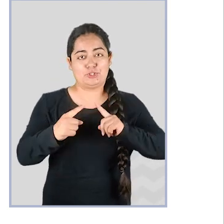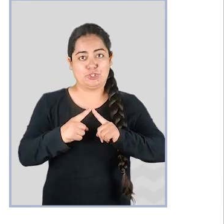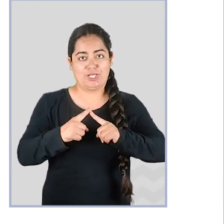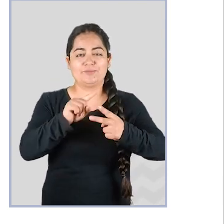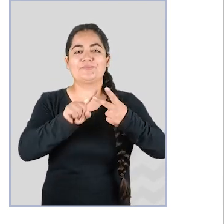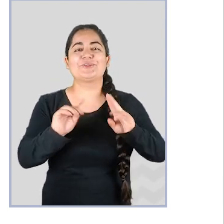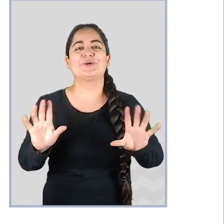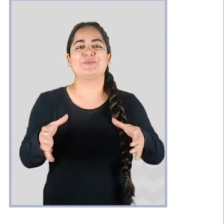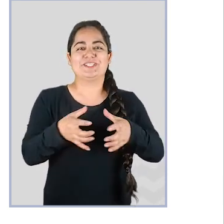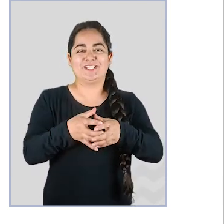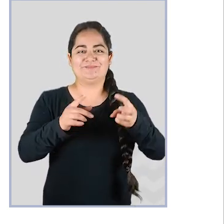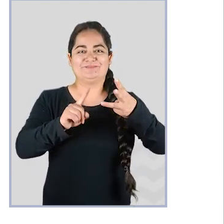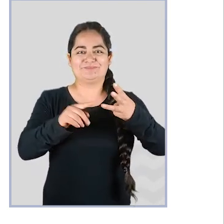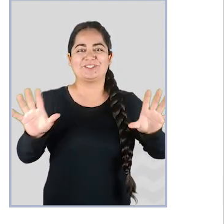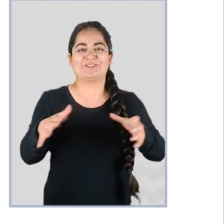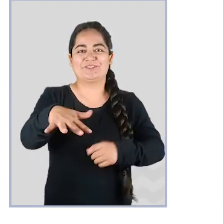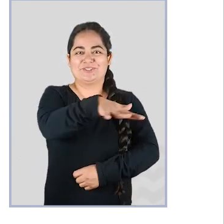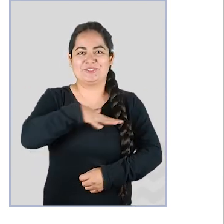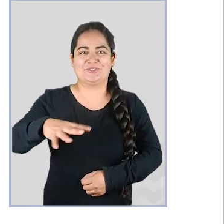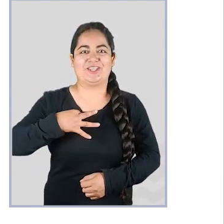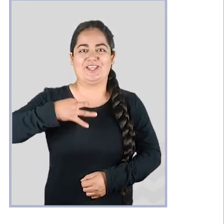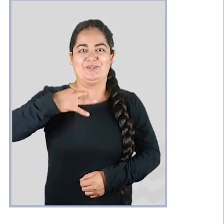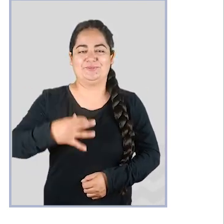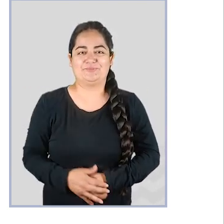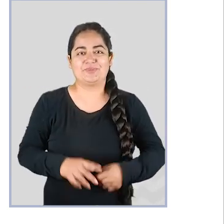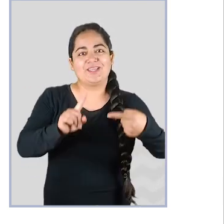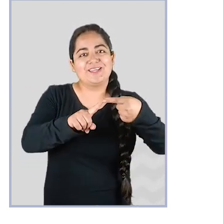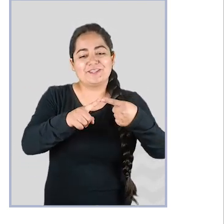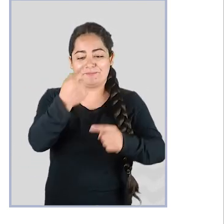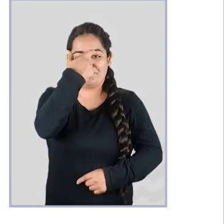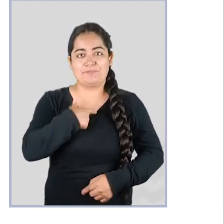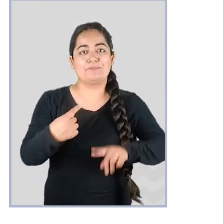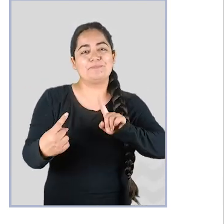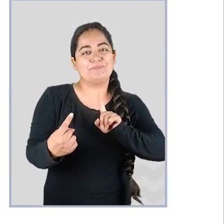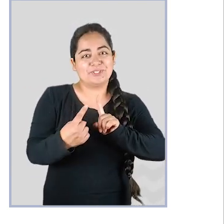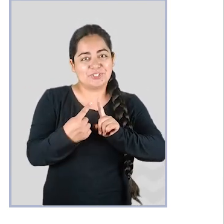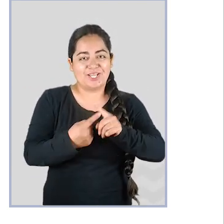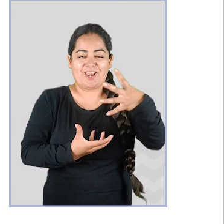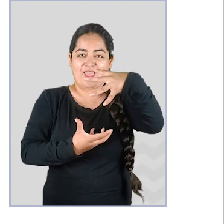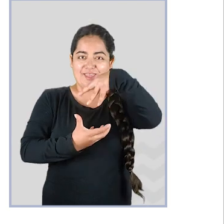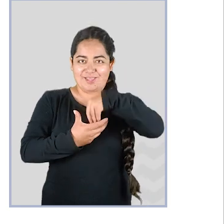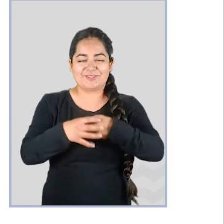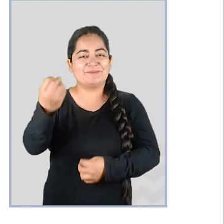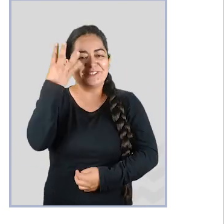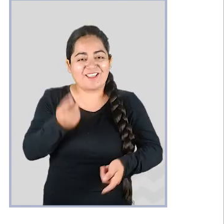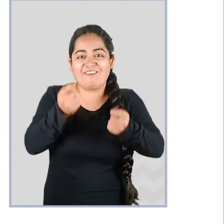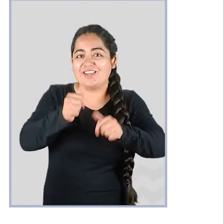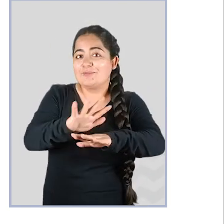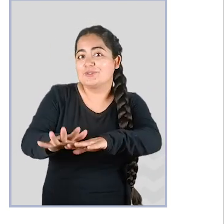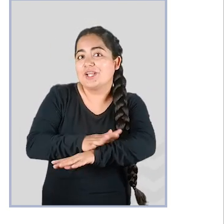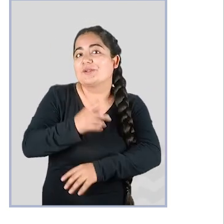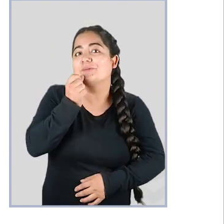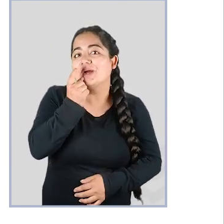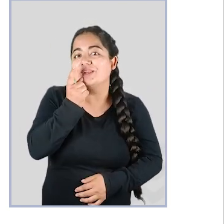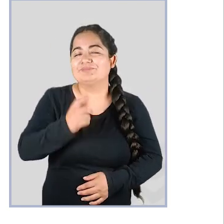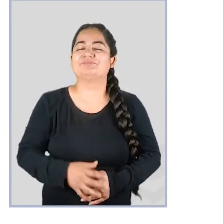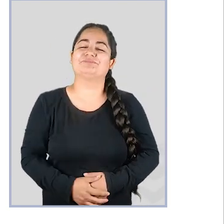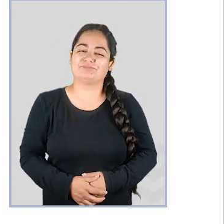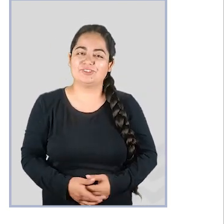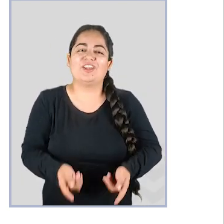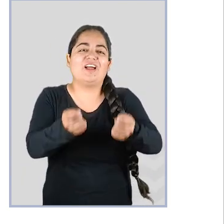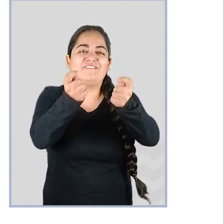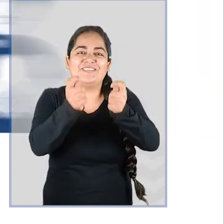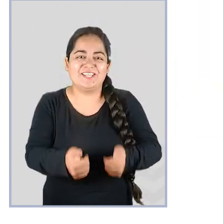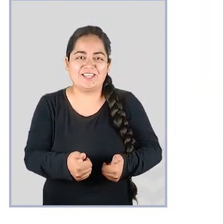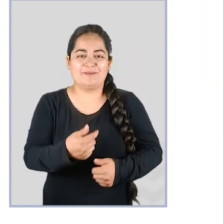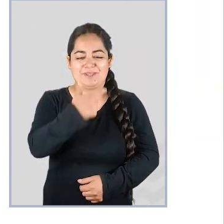y ciudadano. El aprendizaje socioemocional personal o intrapersonal aborda las habilidades que nos permiten tener una